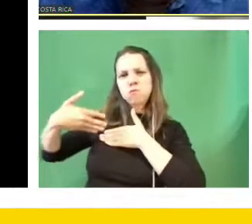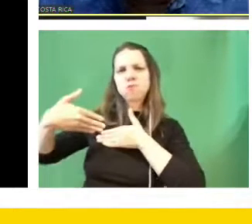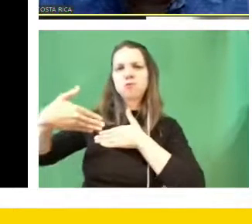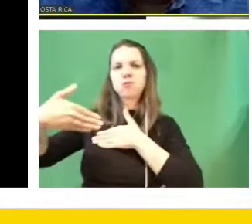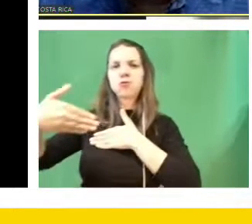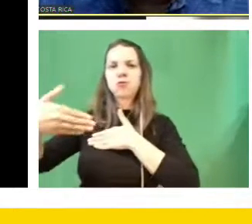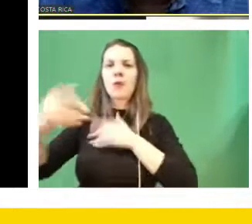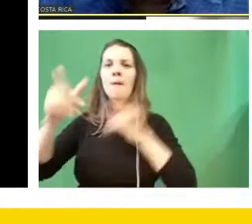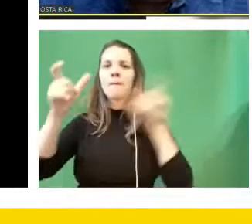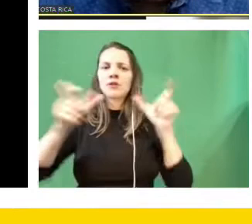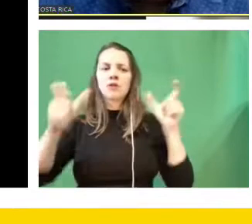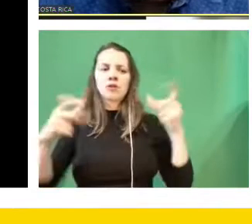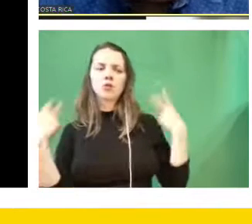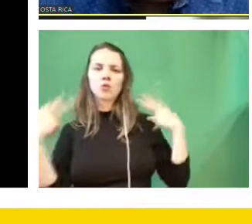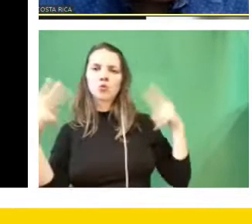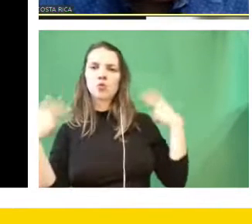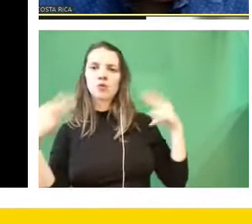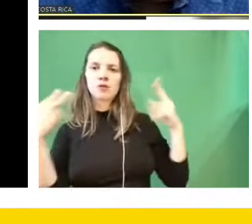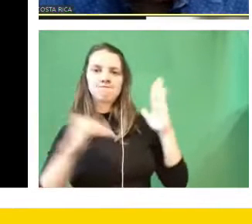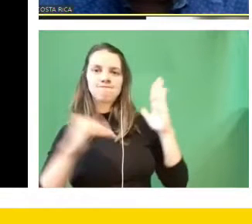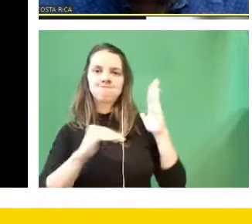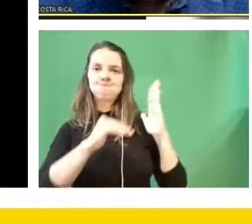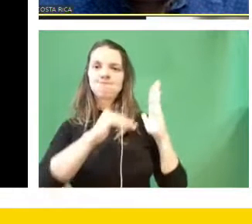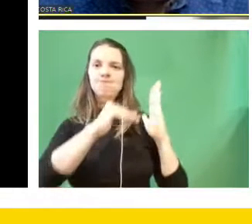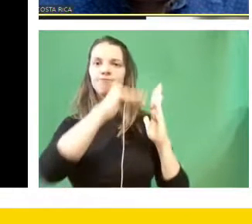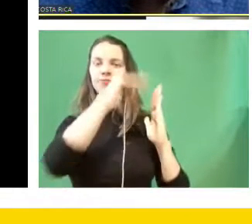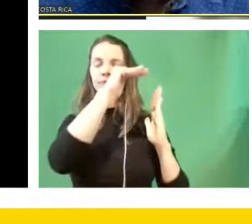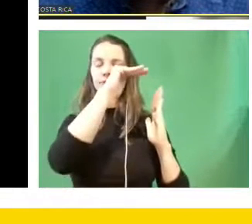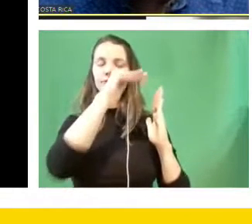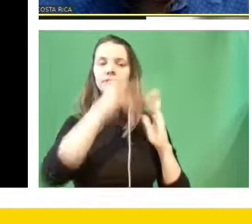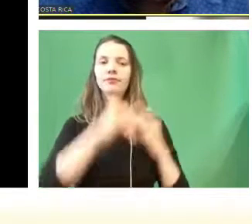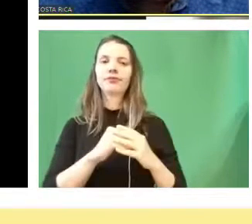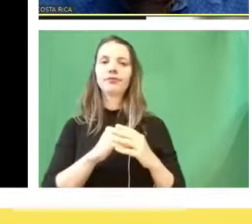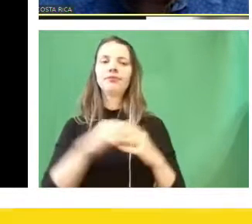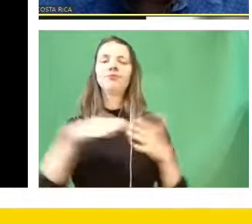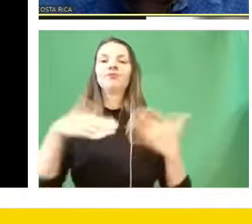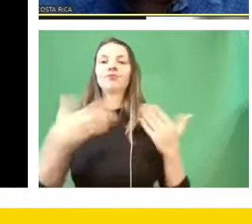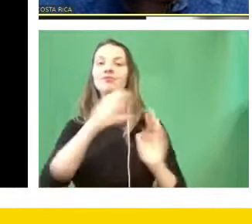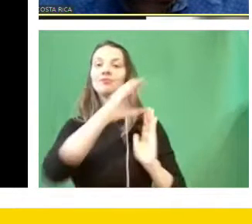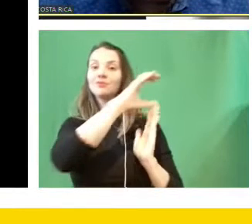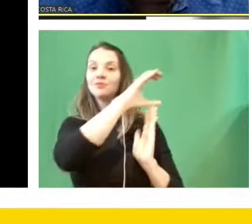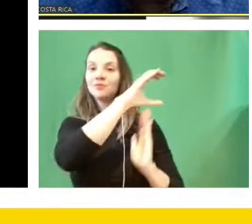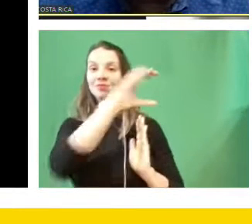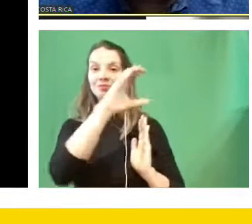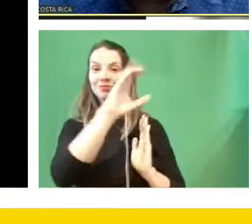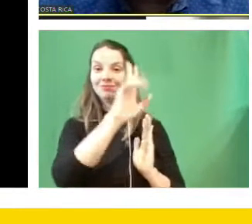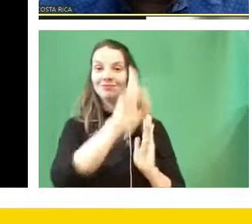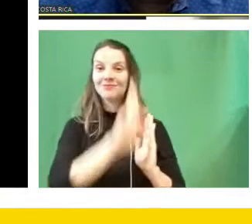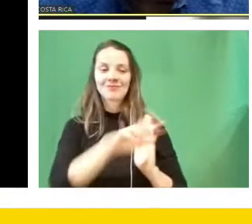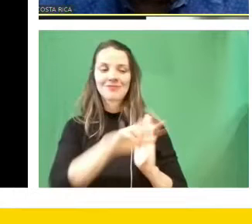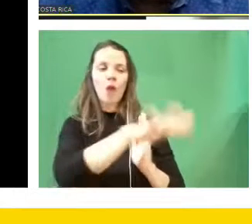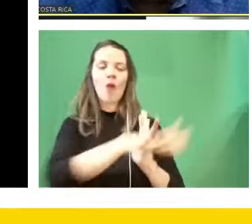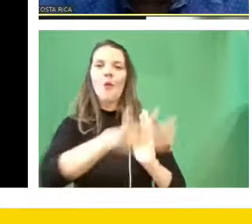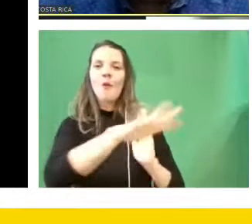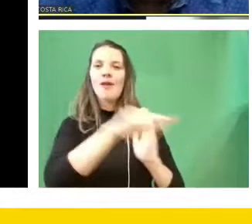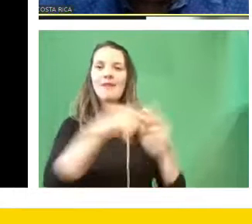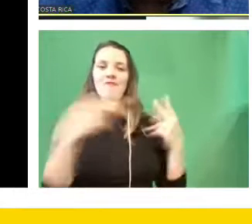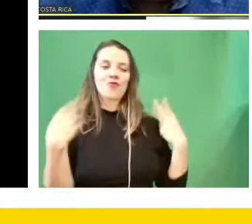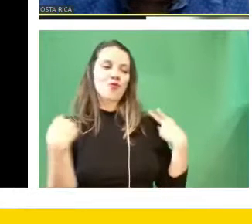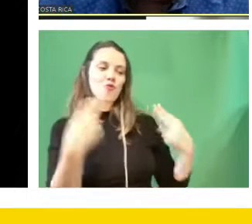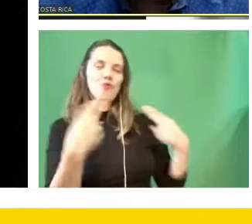básicamente en lo que es el turismo, y entonces en este caso surge en Costa Rica una gran necesidad